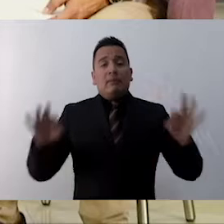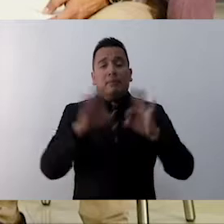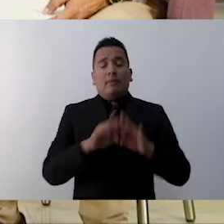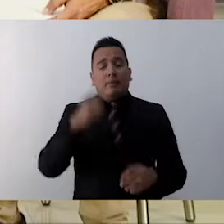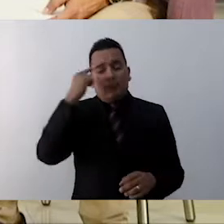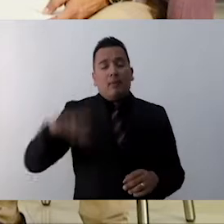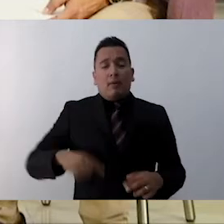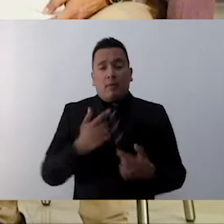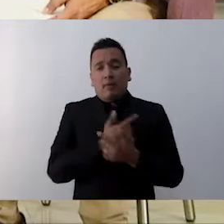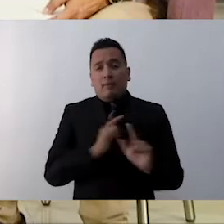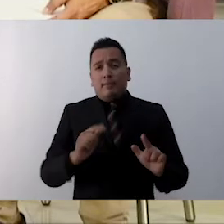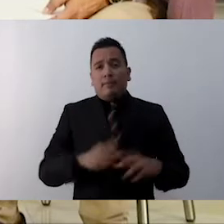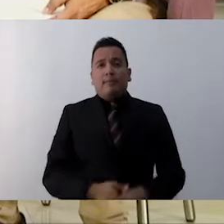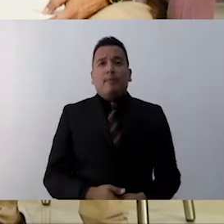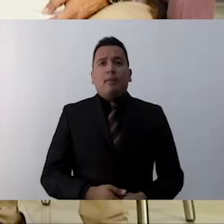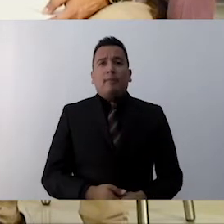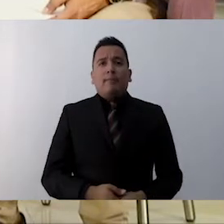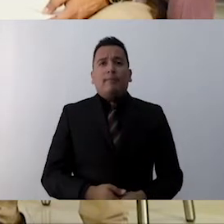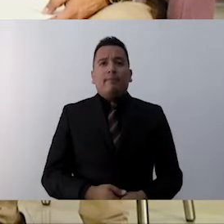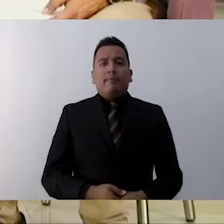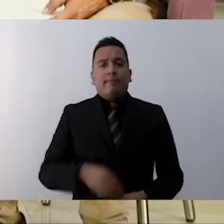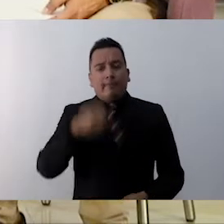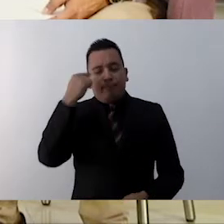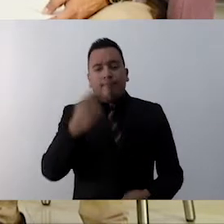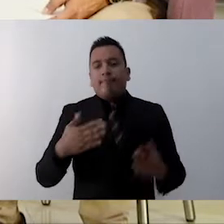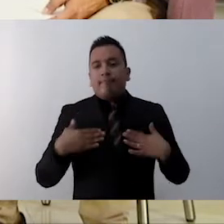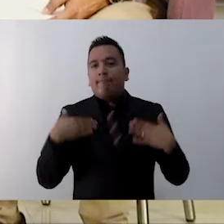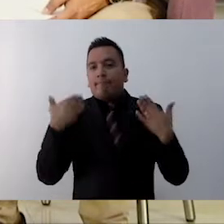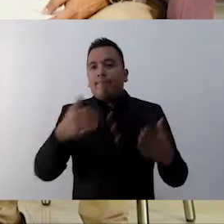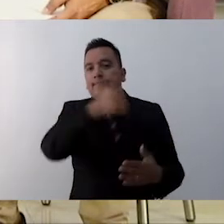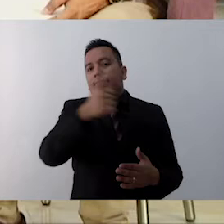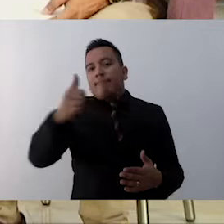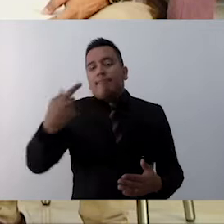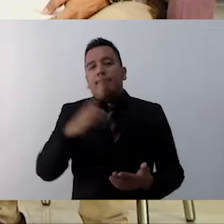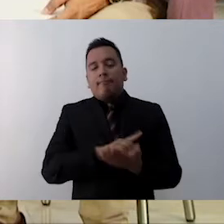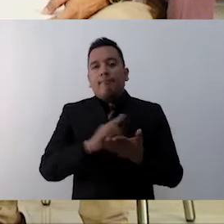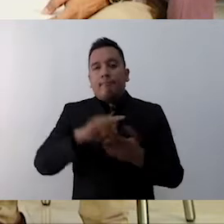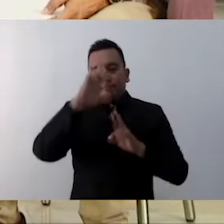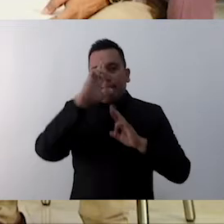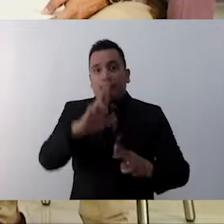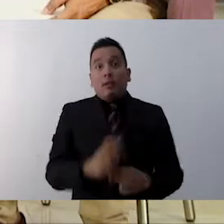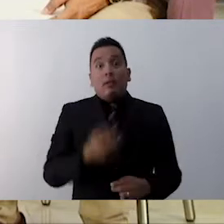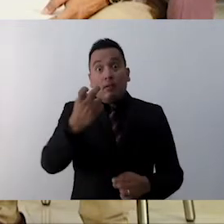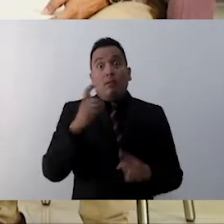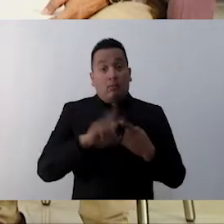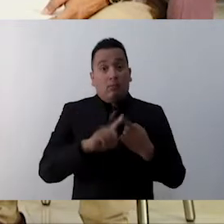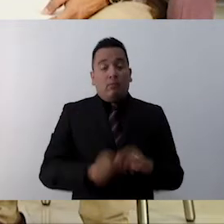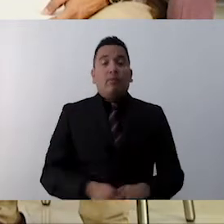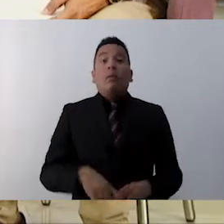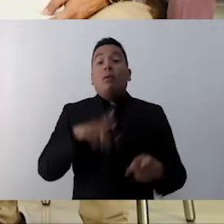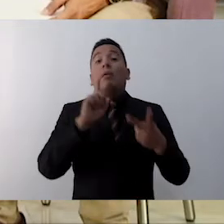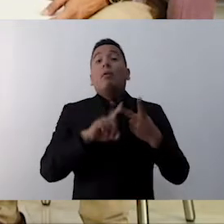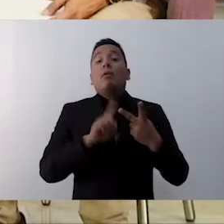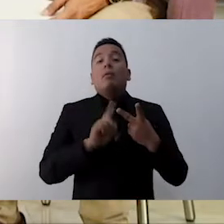incidencia en un régimen democrático entendido, insisto, como empoderamiento de los derechos de las personas. Esa sería una